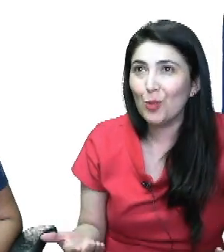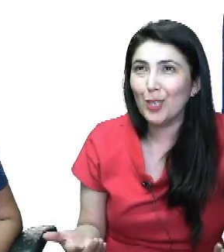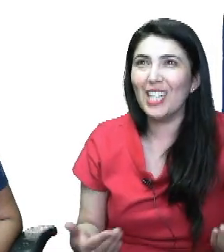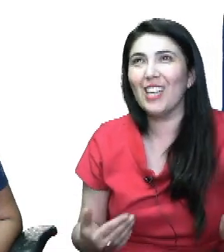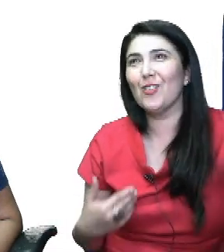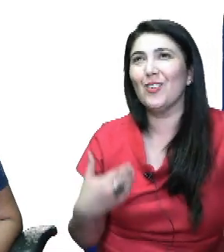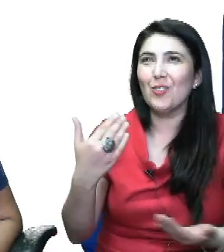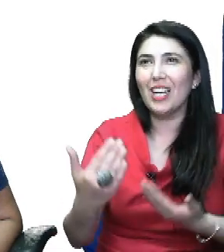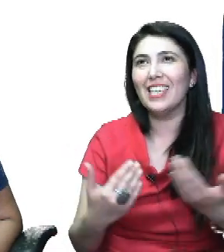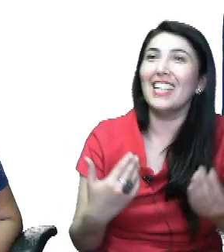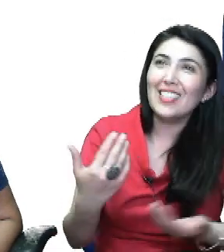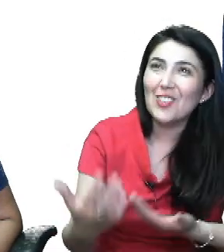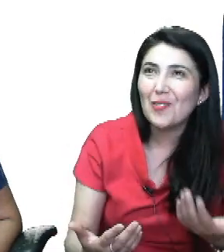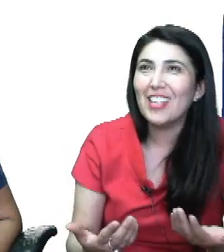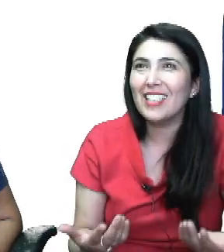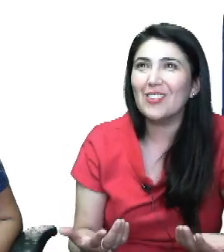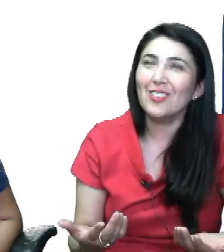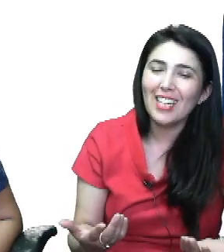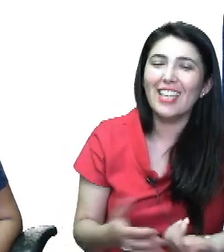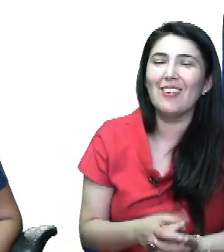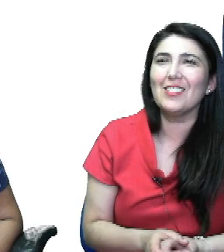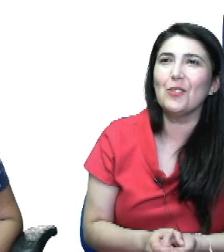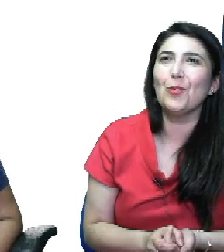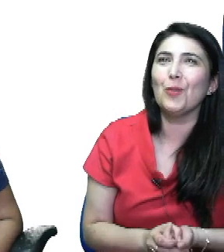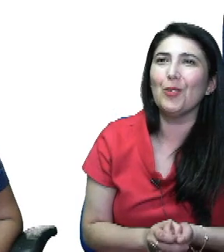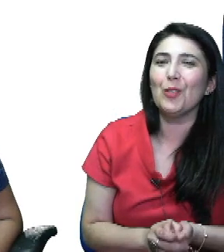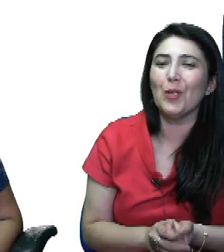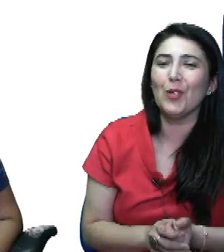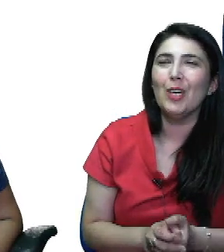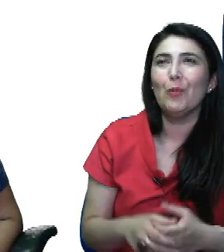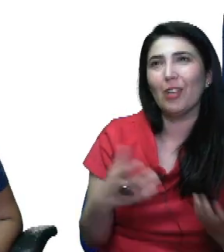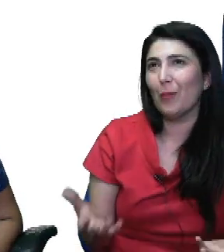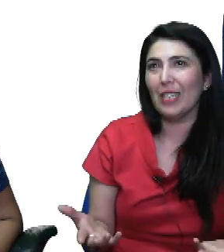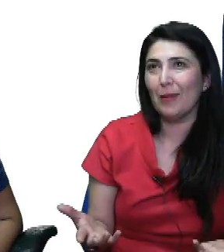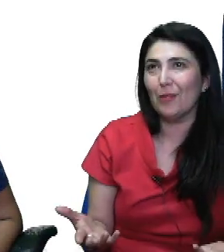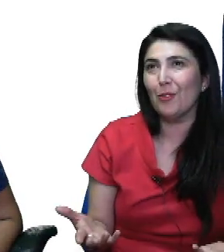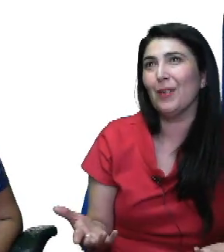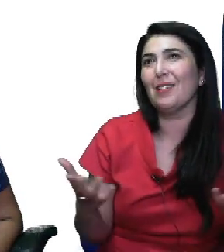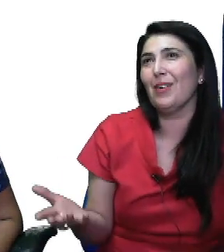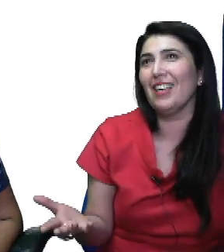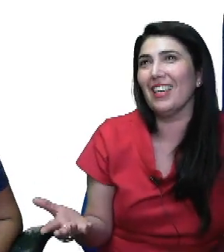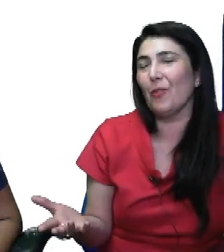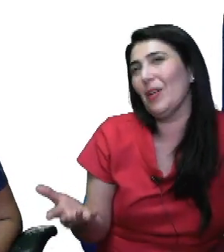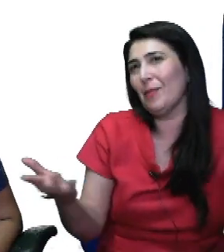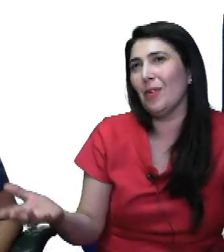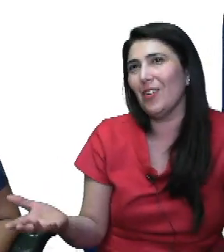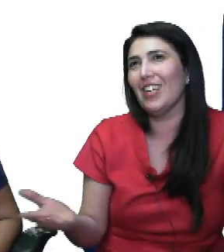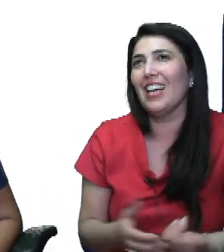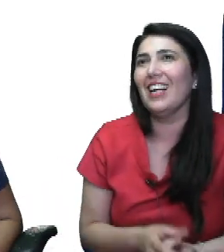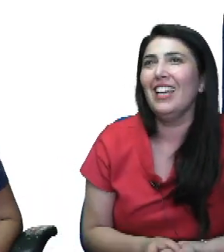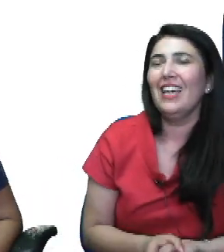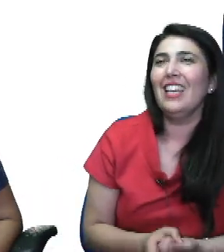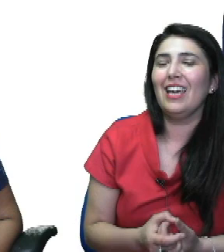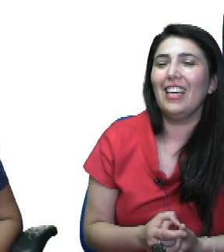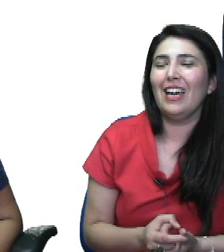gustado mucho poder tener una interacción más directa con ustedes, hubiera sido muy, muy bueno, pero bueno, tenemos esta plataforma que también nos ha permitido